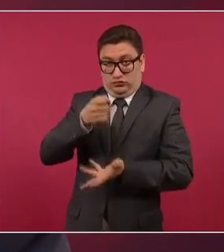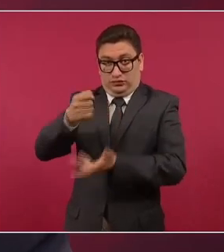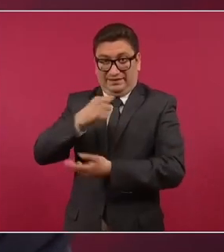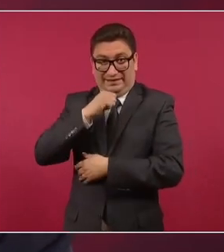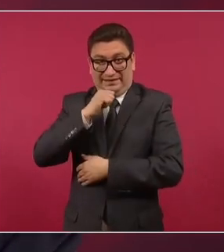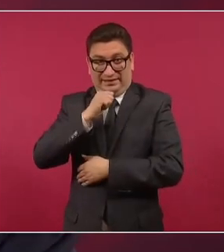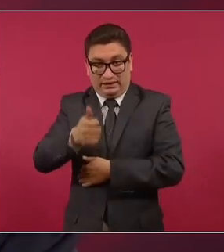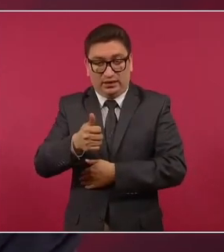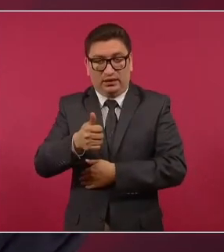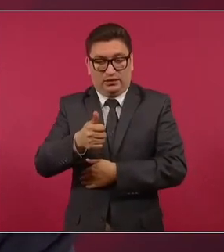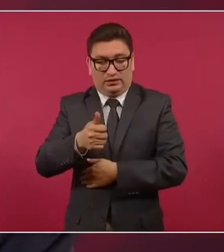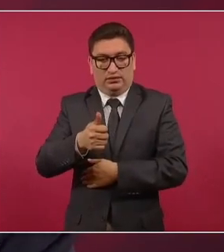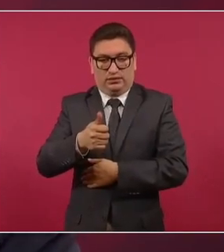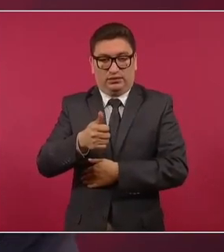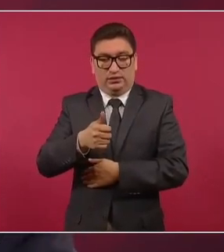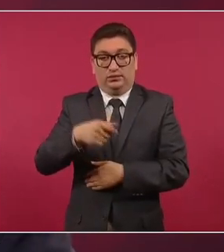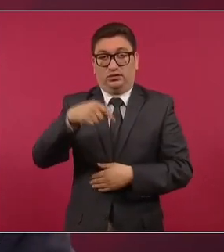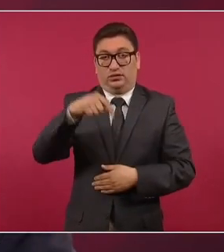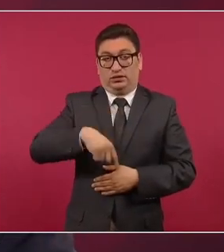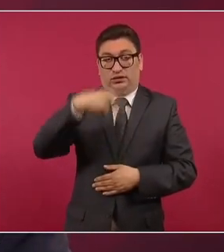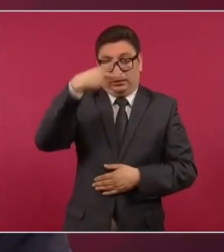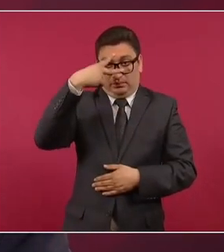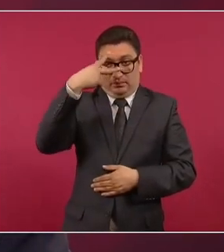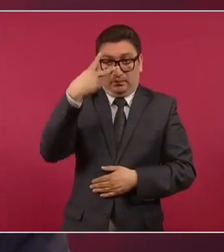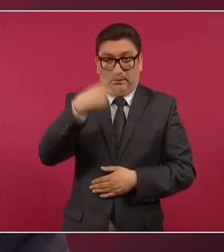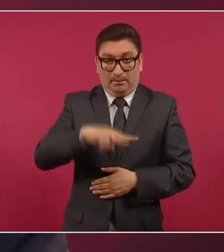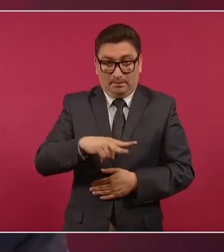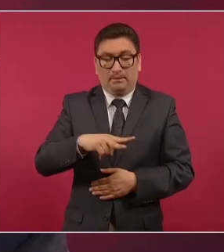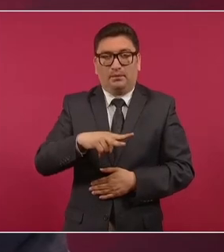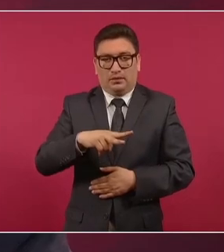las ventajas comparativas de México son